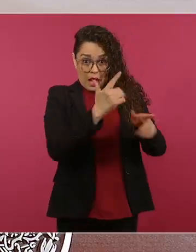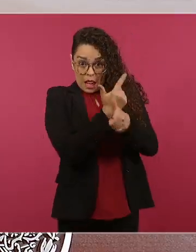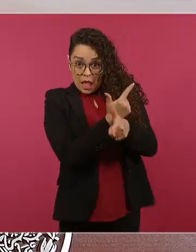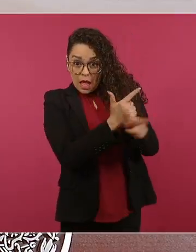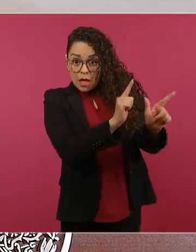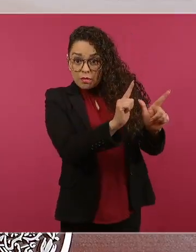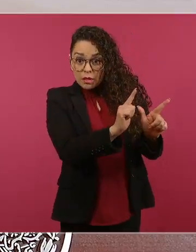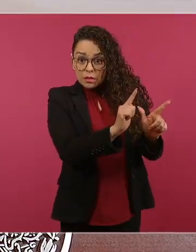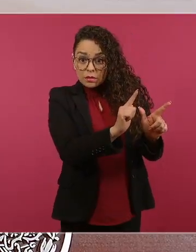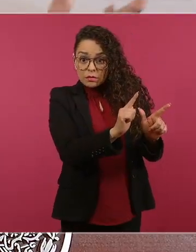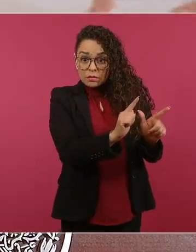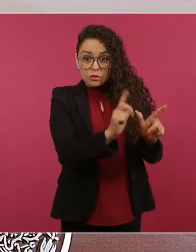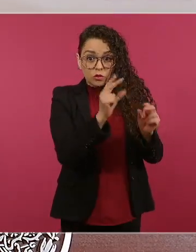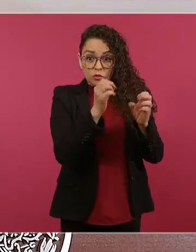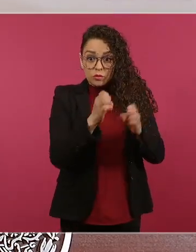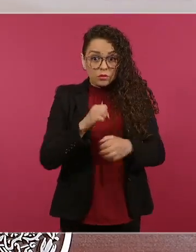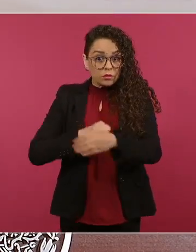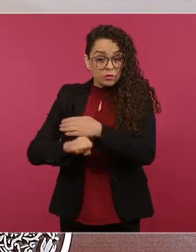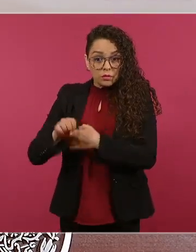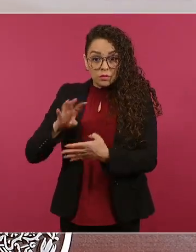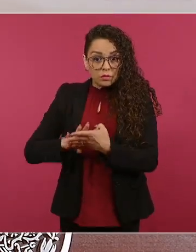pero podemos,